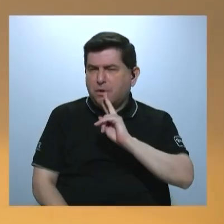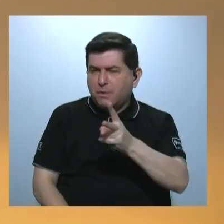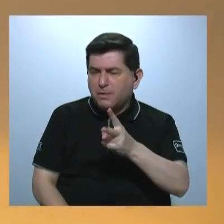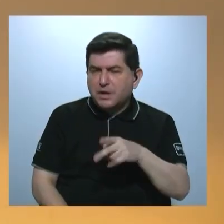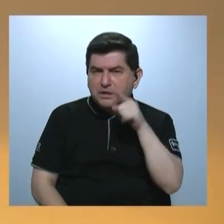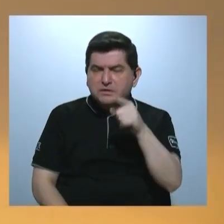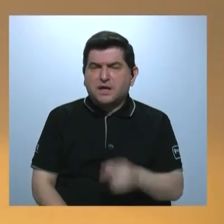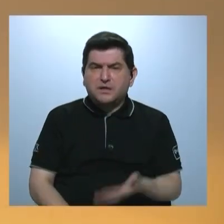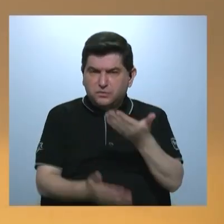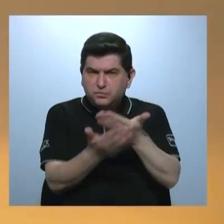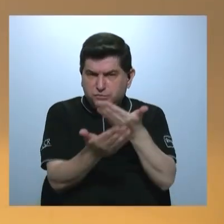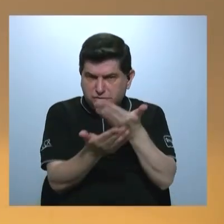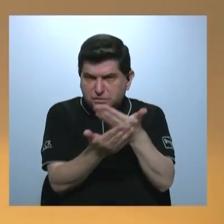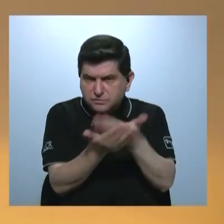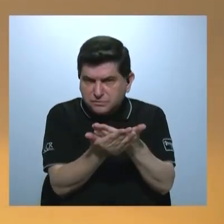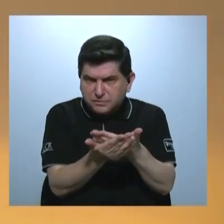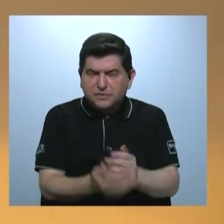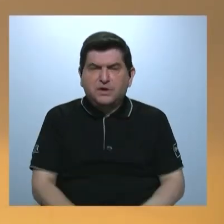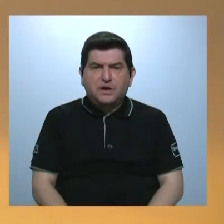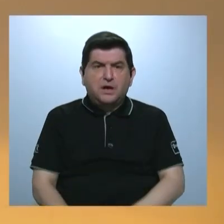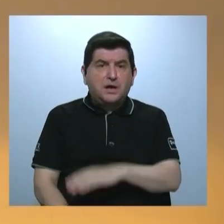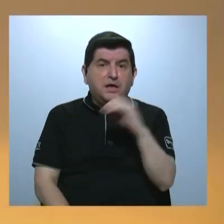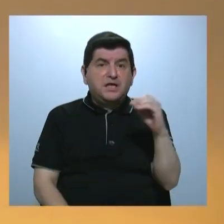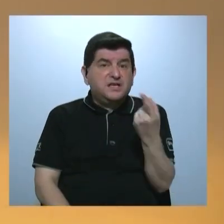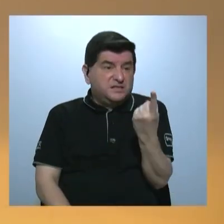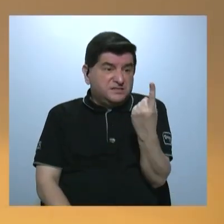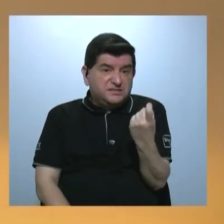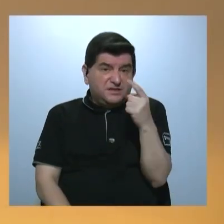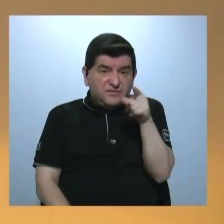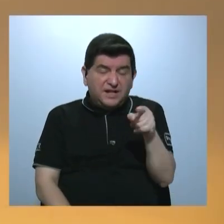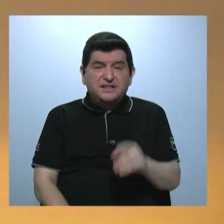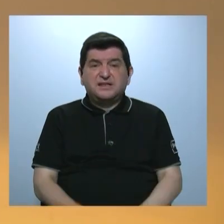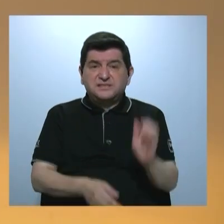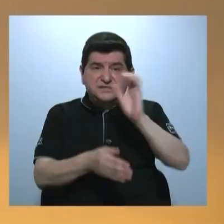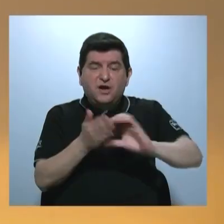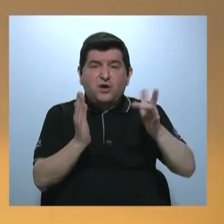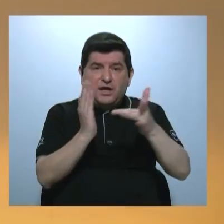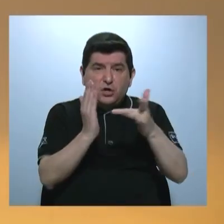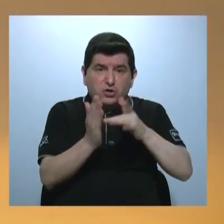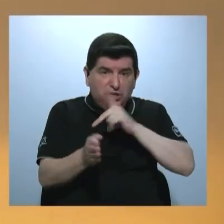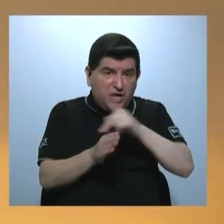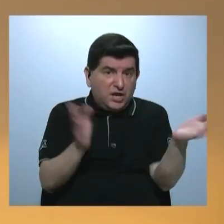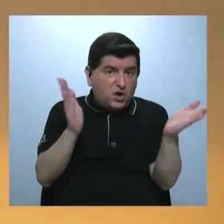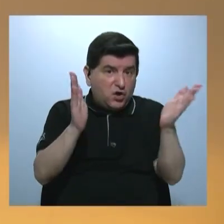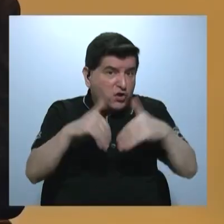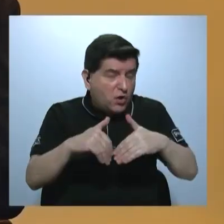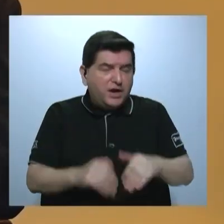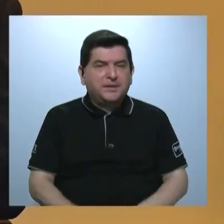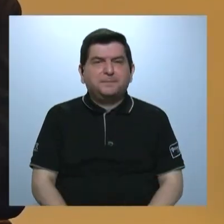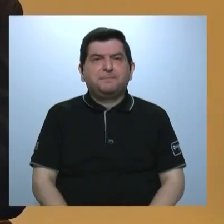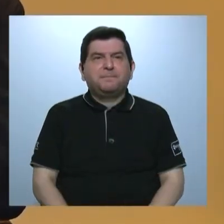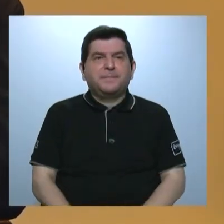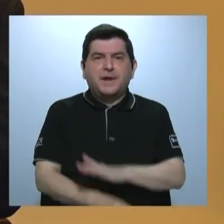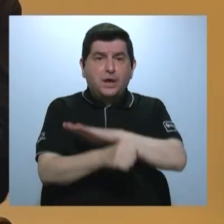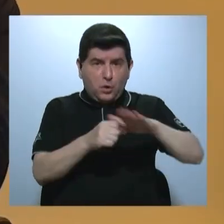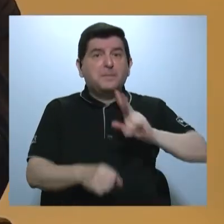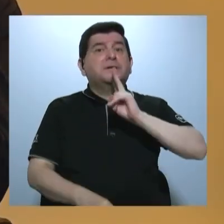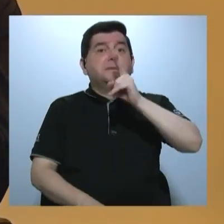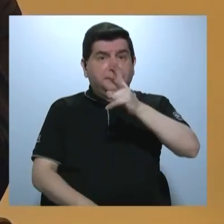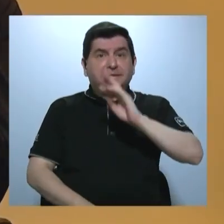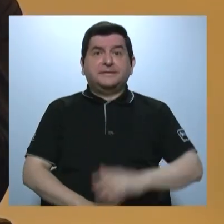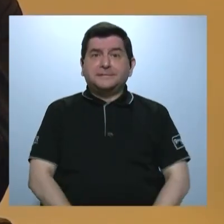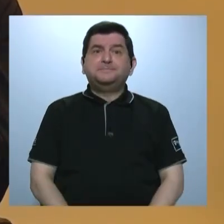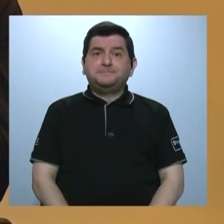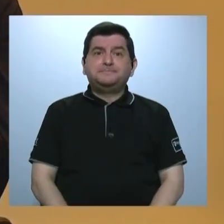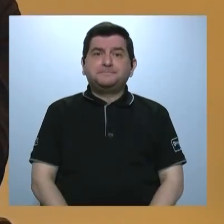evidencia que ustedes tienen? Y donde no hay, no. Pero... No, es completamente cierto. Y